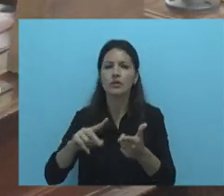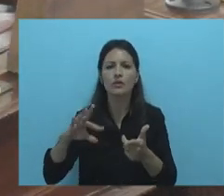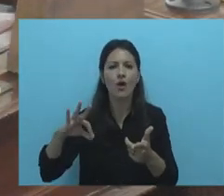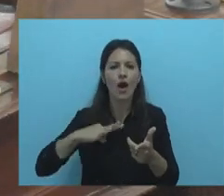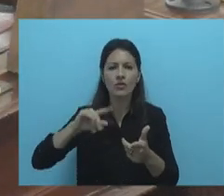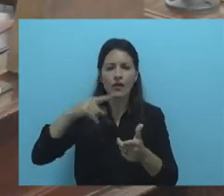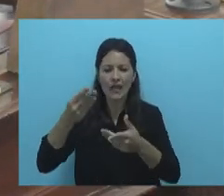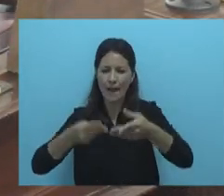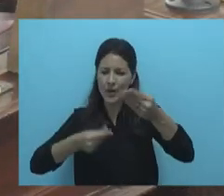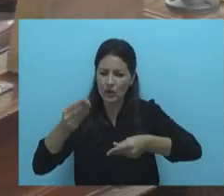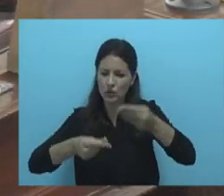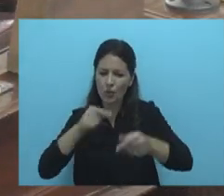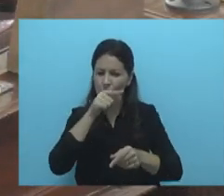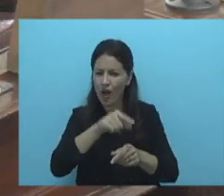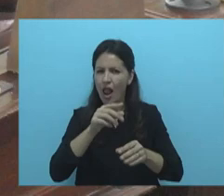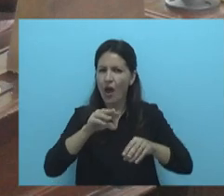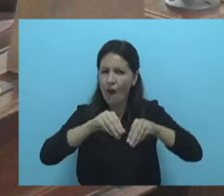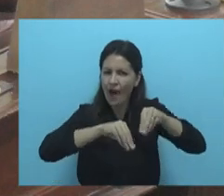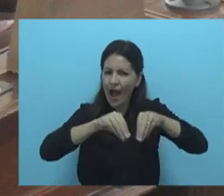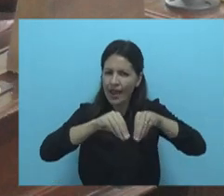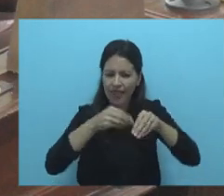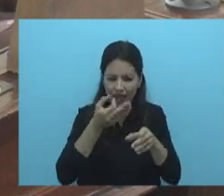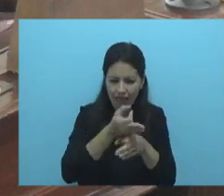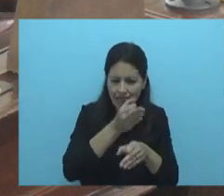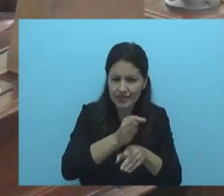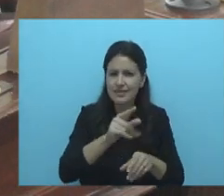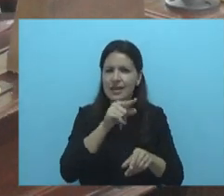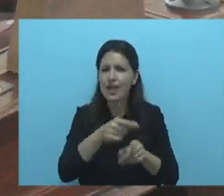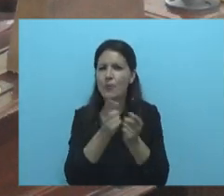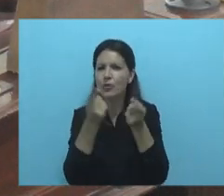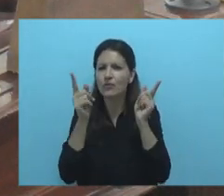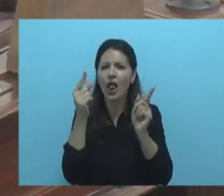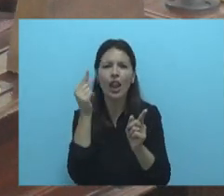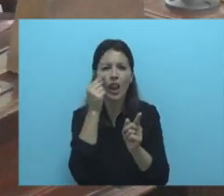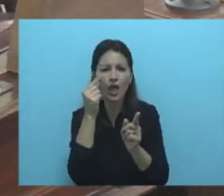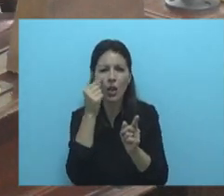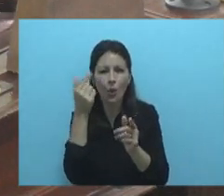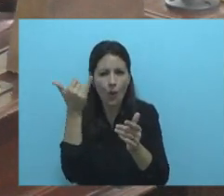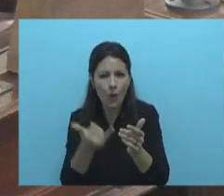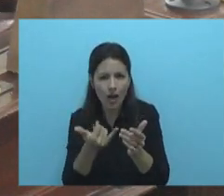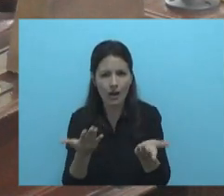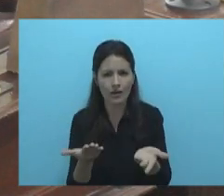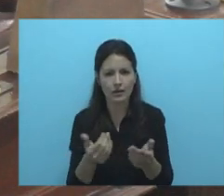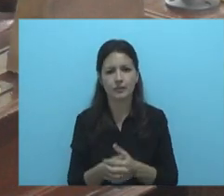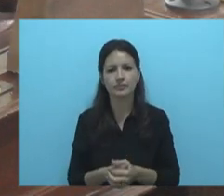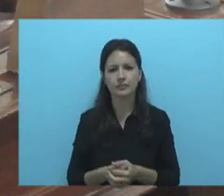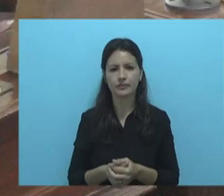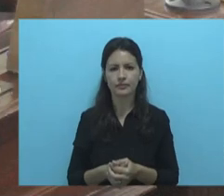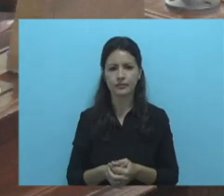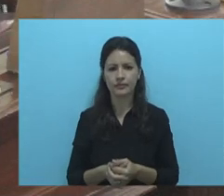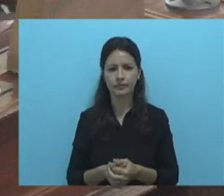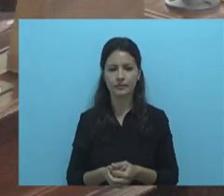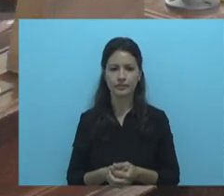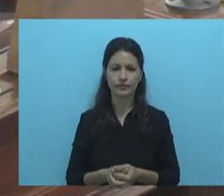horas cátedra para que el ajedrez sea un derecho y no que tengan que estar peregrinando detrás de